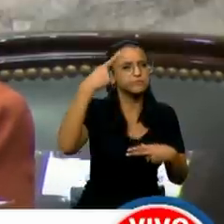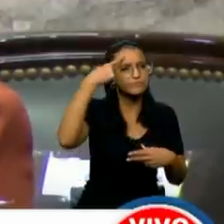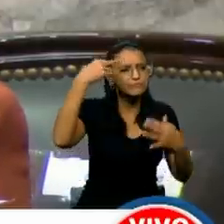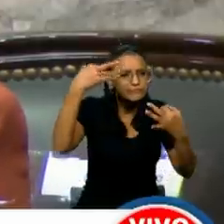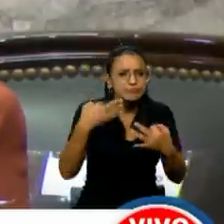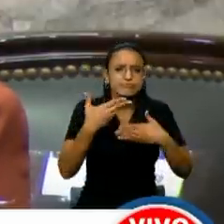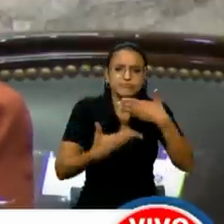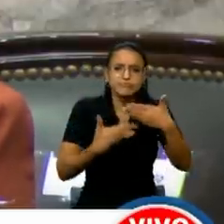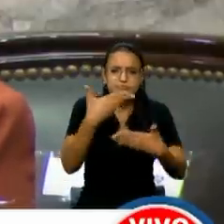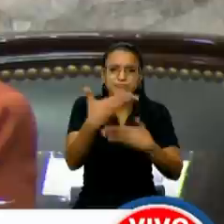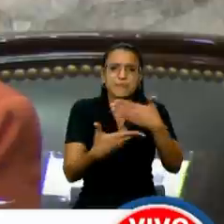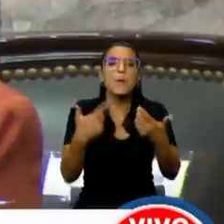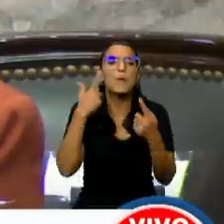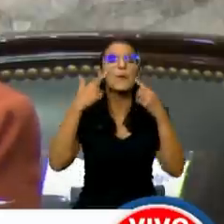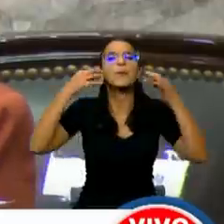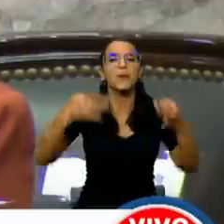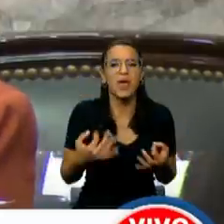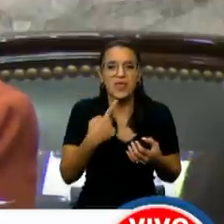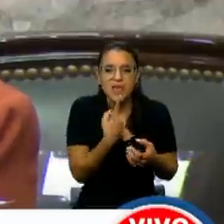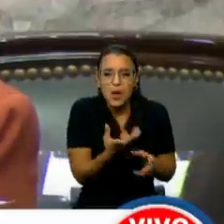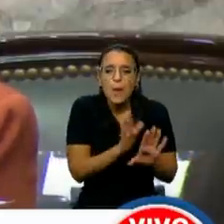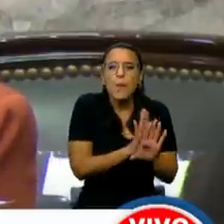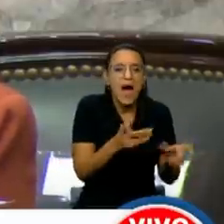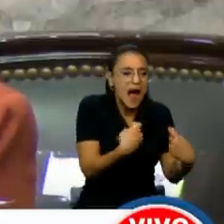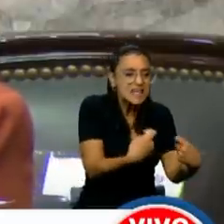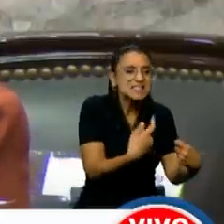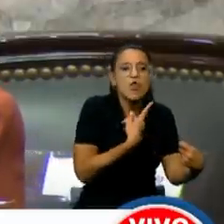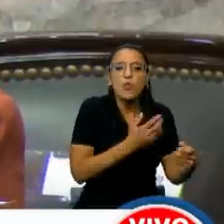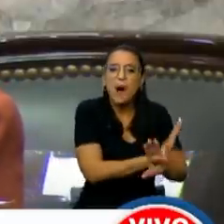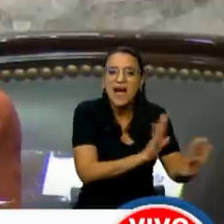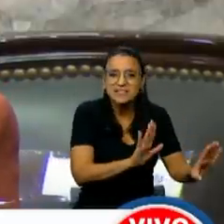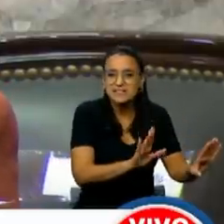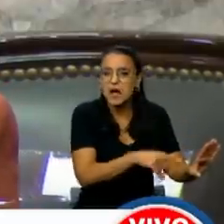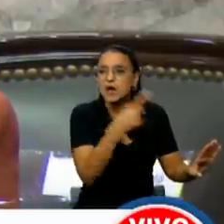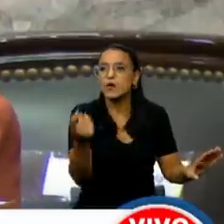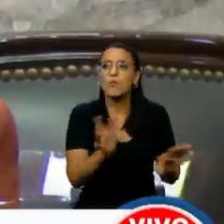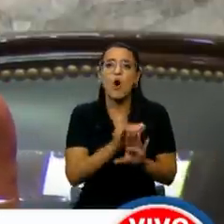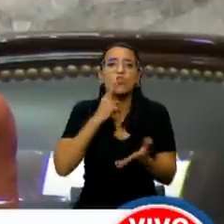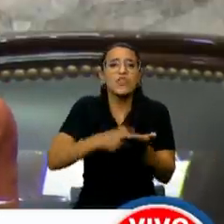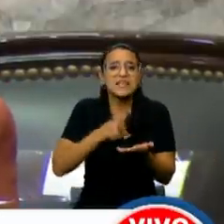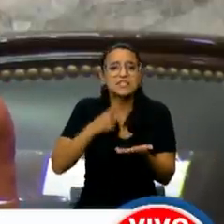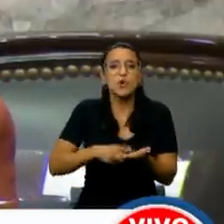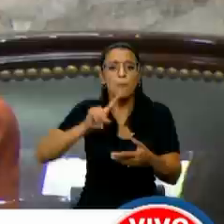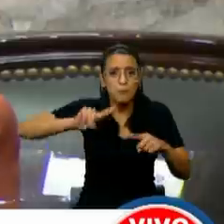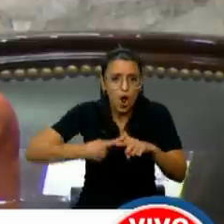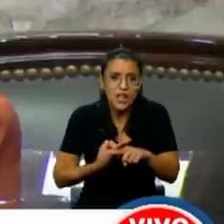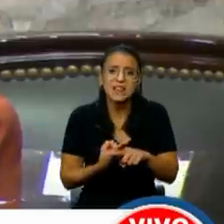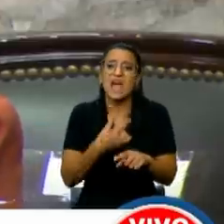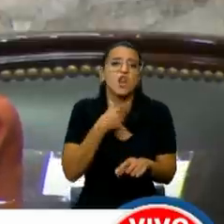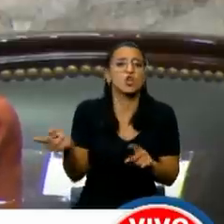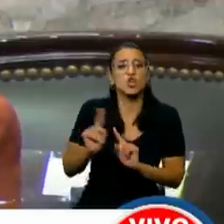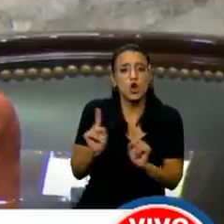sistemático racional y decir a donde hay que dejar de gastar como nos quieren tomar las decisiones políticas que son